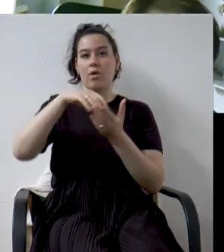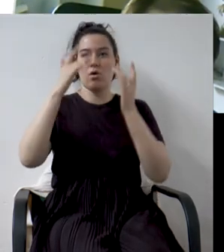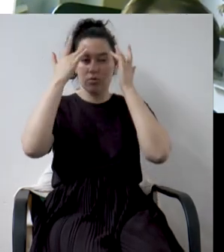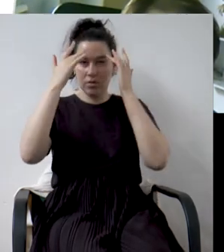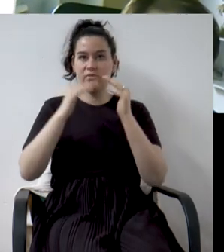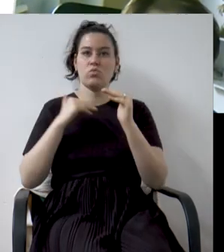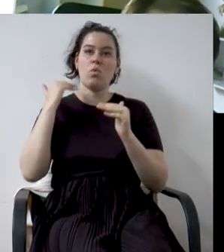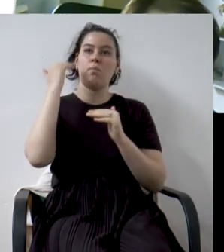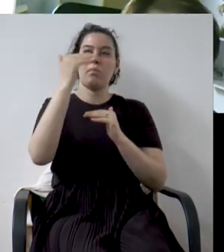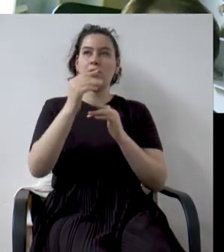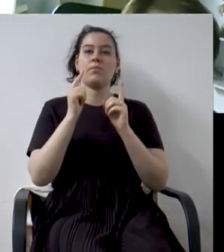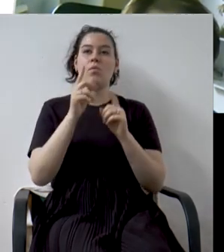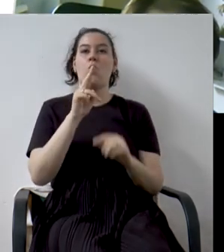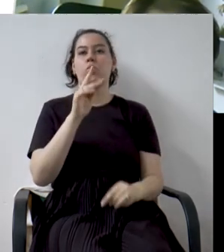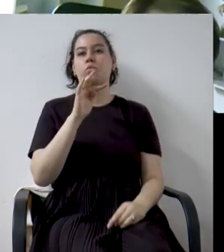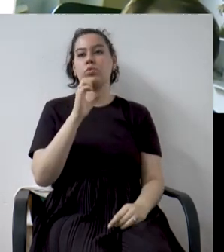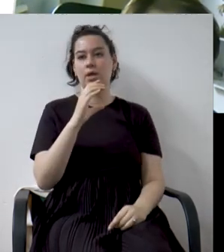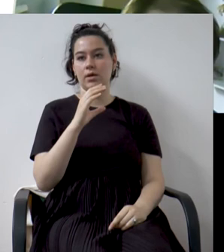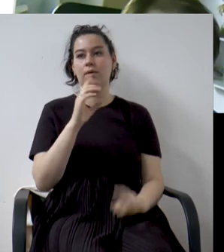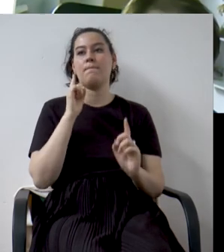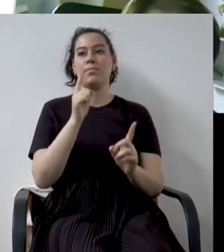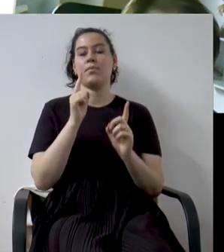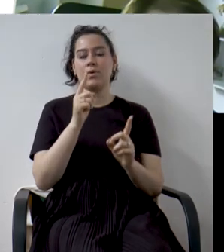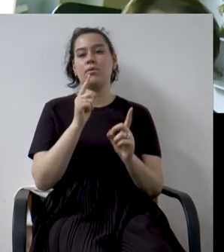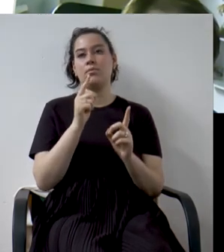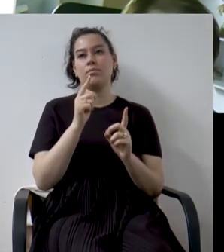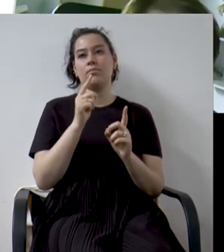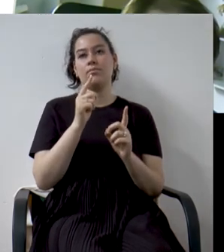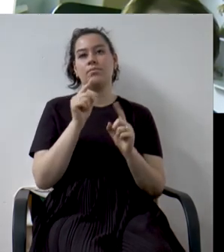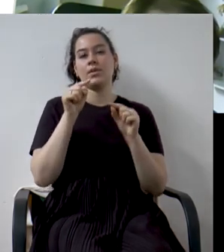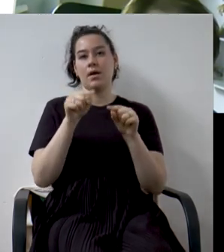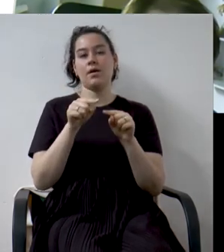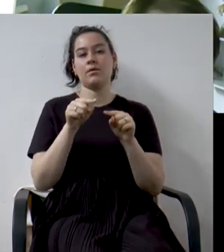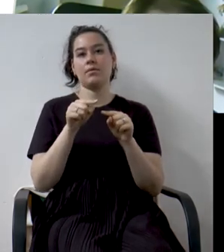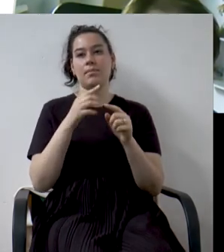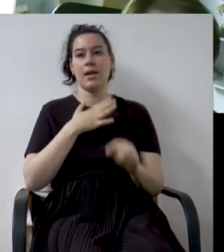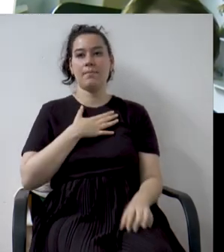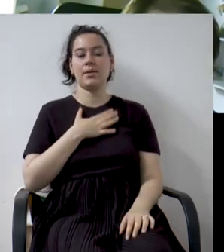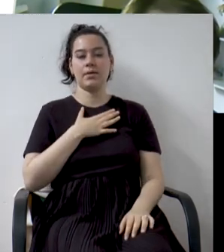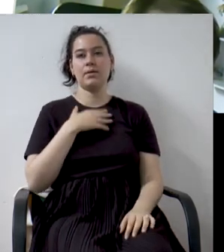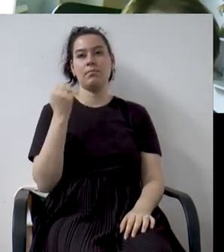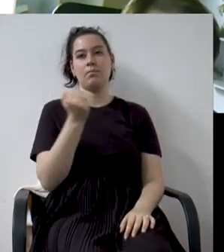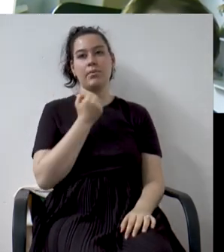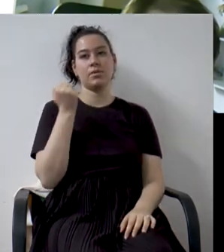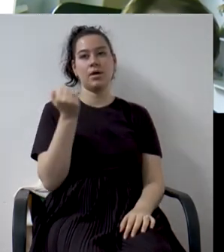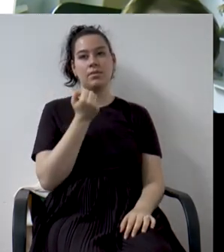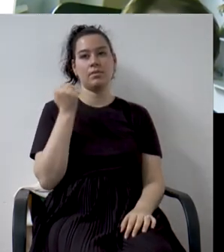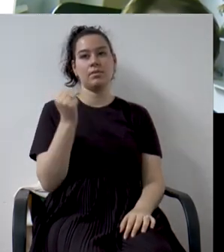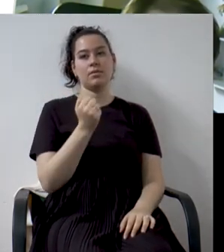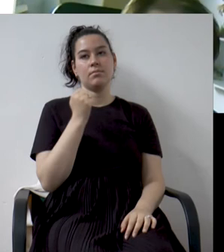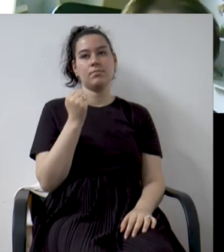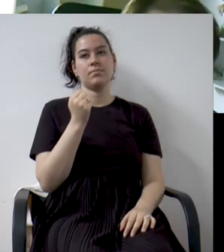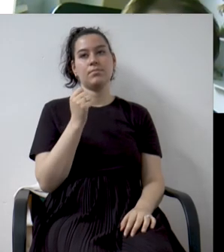conlleva la UTEC, el propio CERP, entonces eso es algo para mí importante,